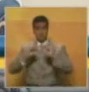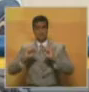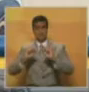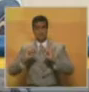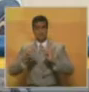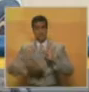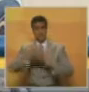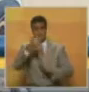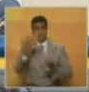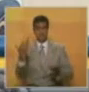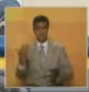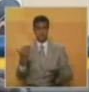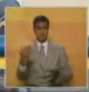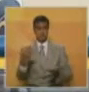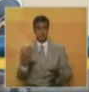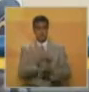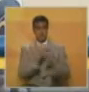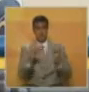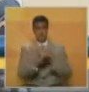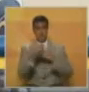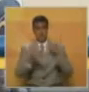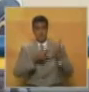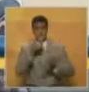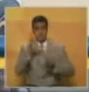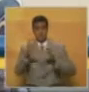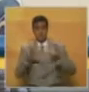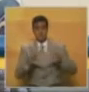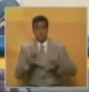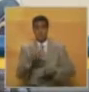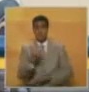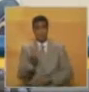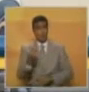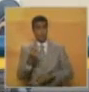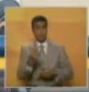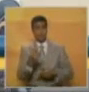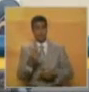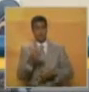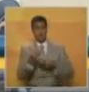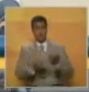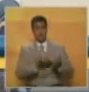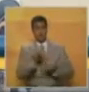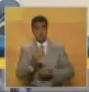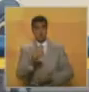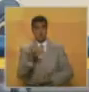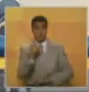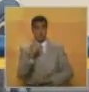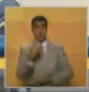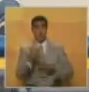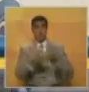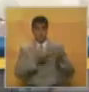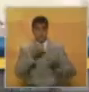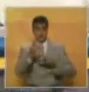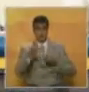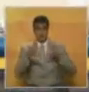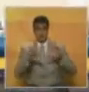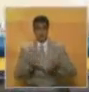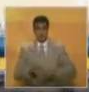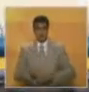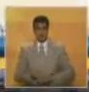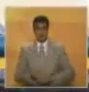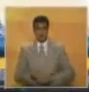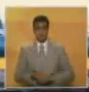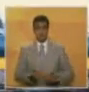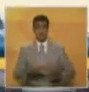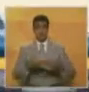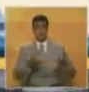se incrementa, se ha convertido en una política de Estado, no son hechos ocasionales, sino es una política de Estado.